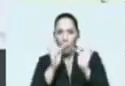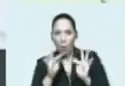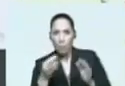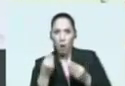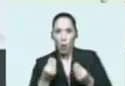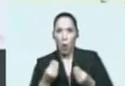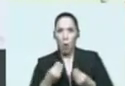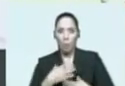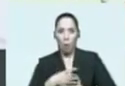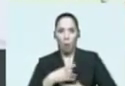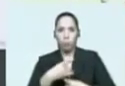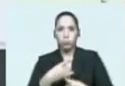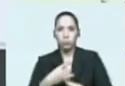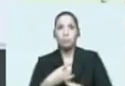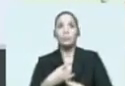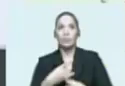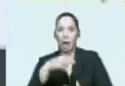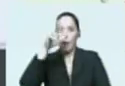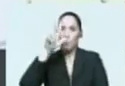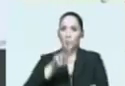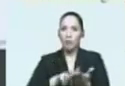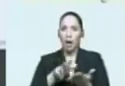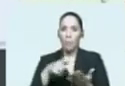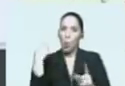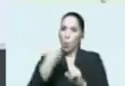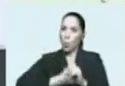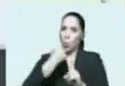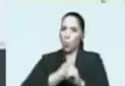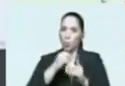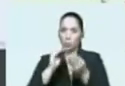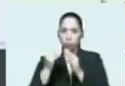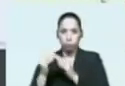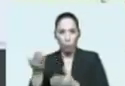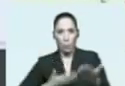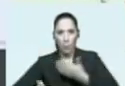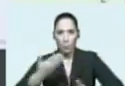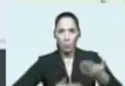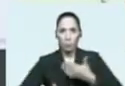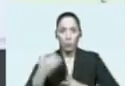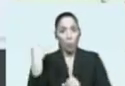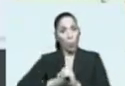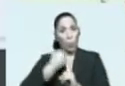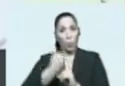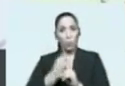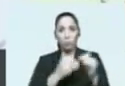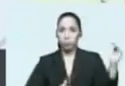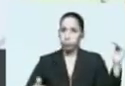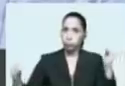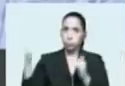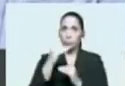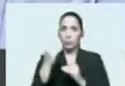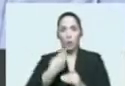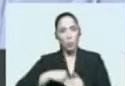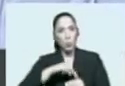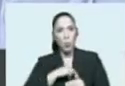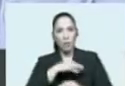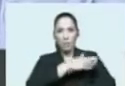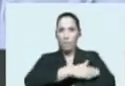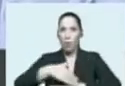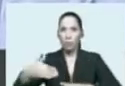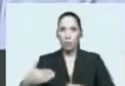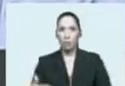seres individuales aportadas a una lucha colectiva en este caso a una lucha que supera ampliamente nuestras fronteras